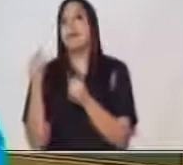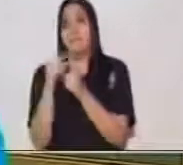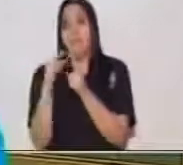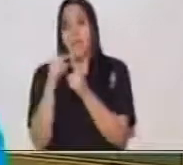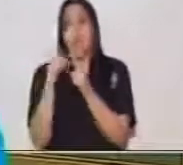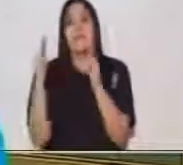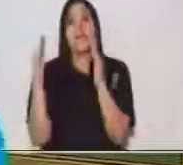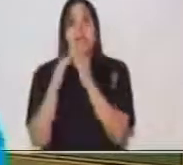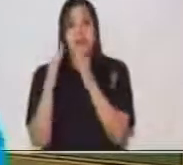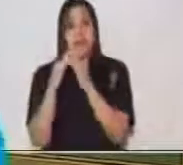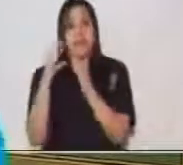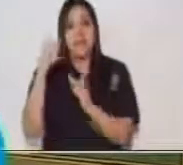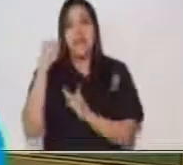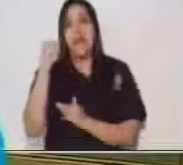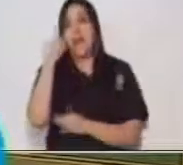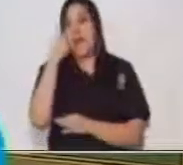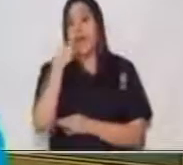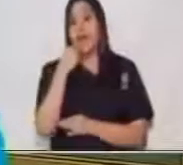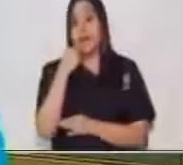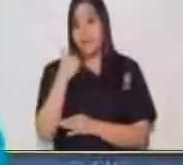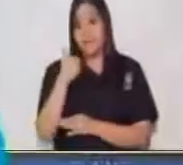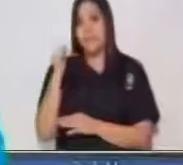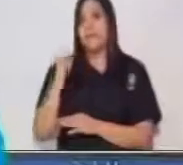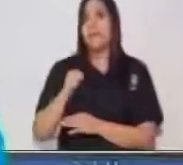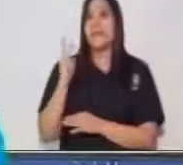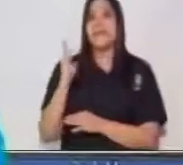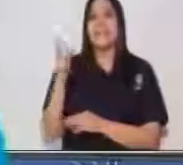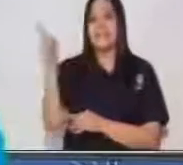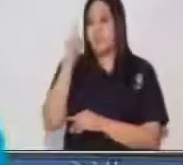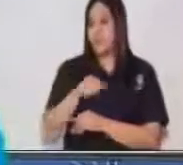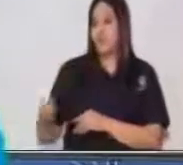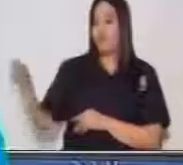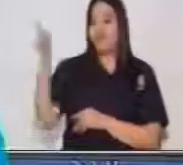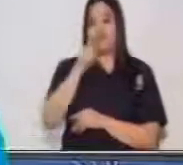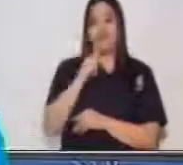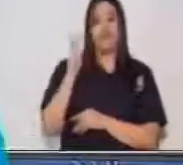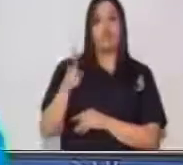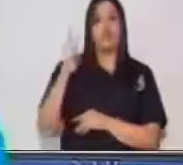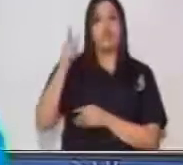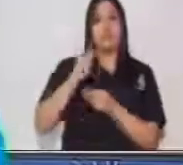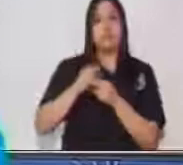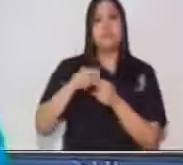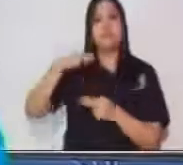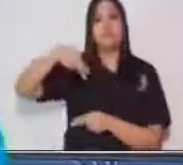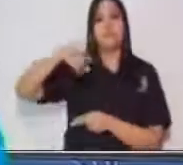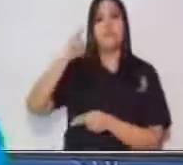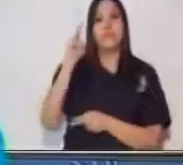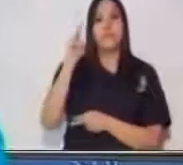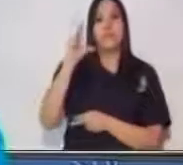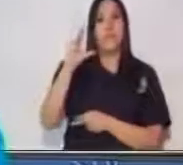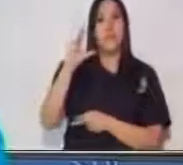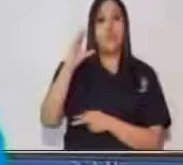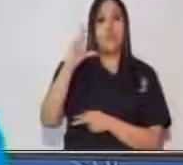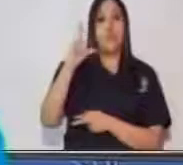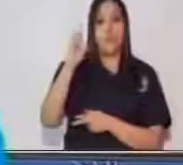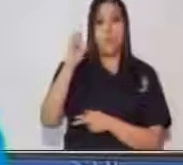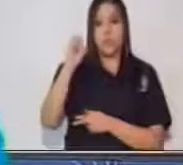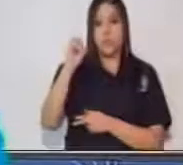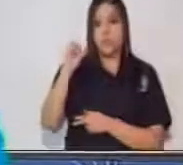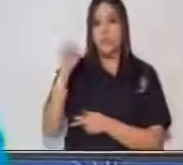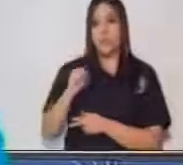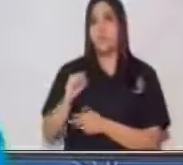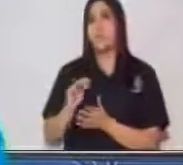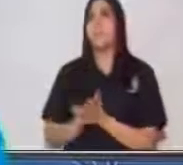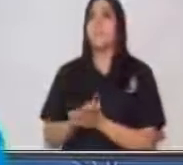casa. Muy bien. Siempre vamos a escribir acá en esta parte, núcleo del sujeto. Muy bien. Vamos con dos más